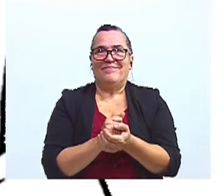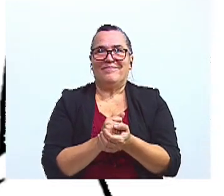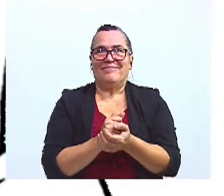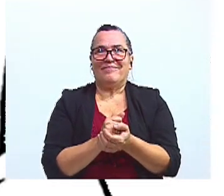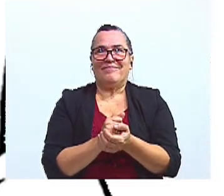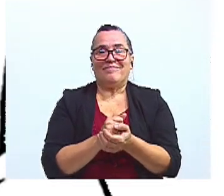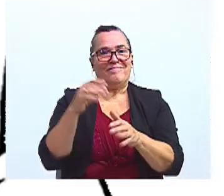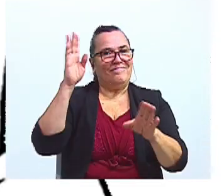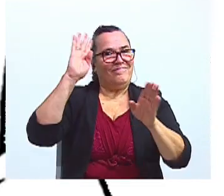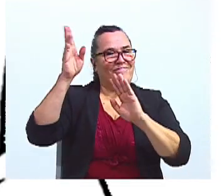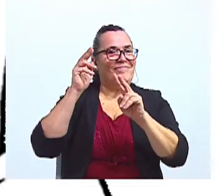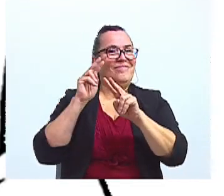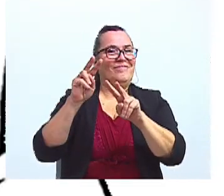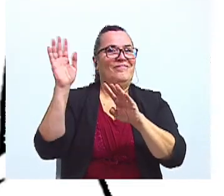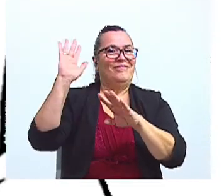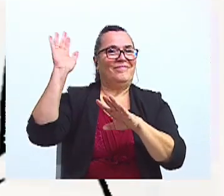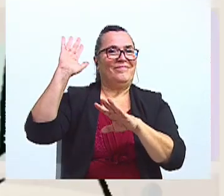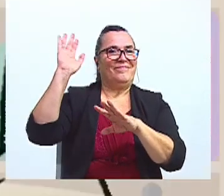Nos vemos.